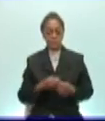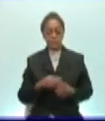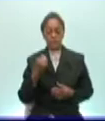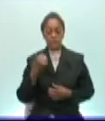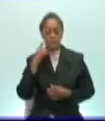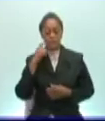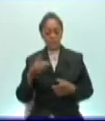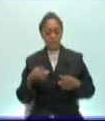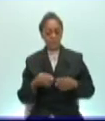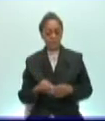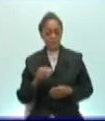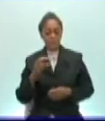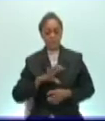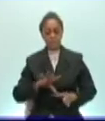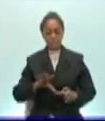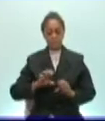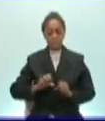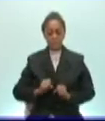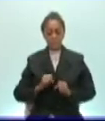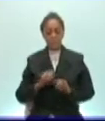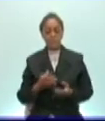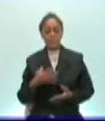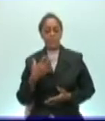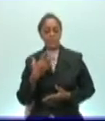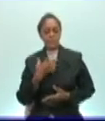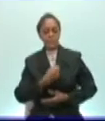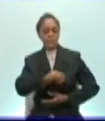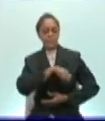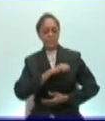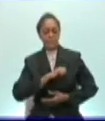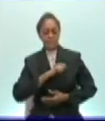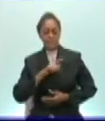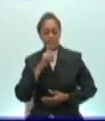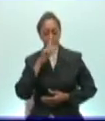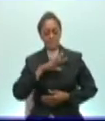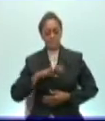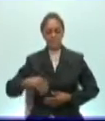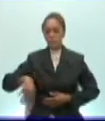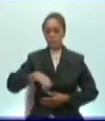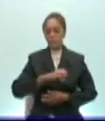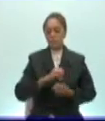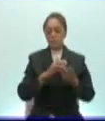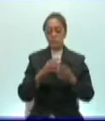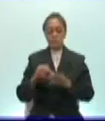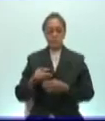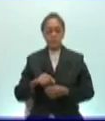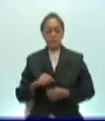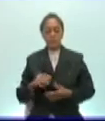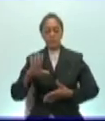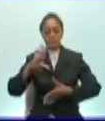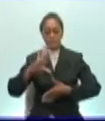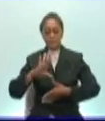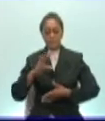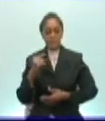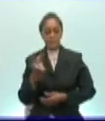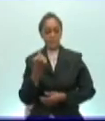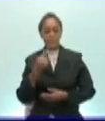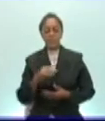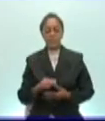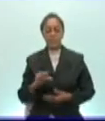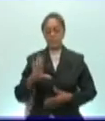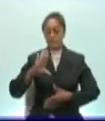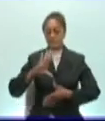débil para arrebatarle las colonias era España, que ya había perdido todas sus colonias en la América. Solo quedaban en